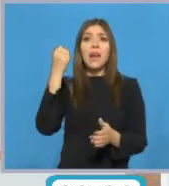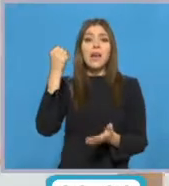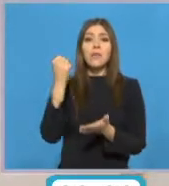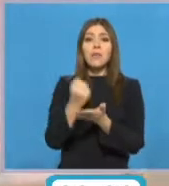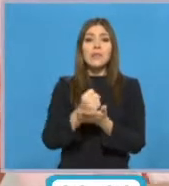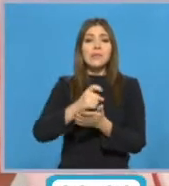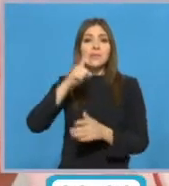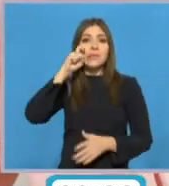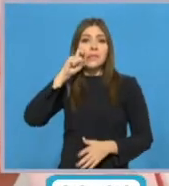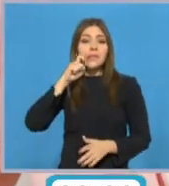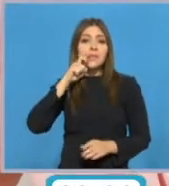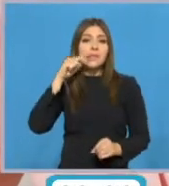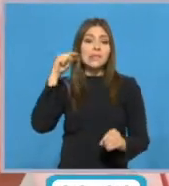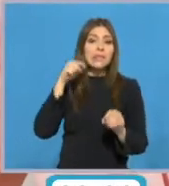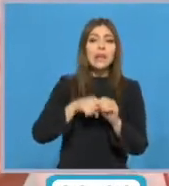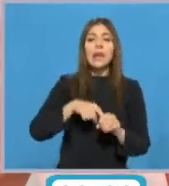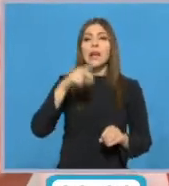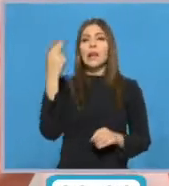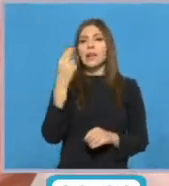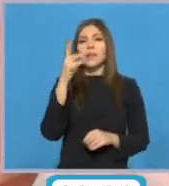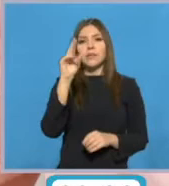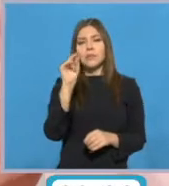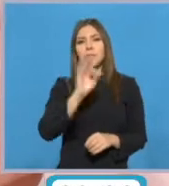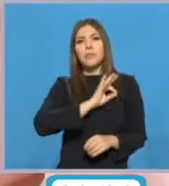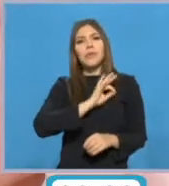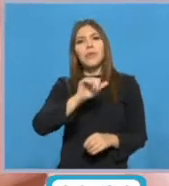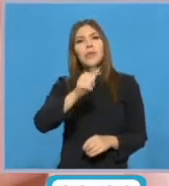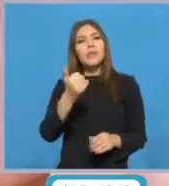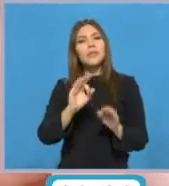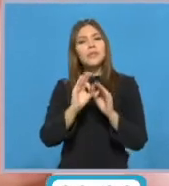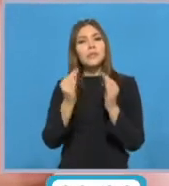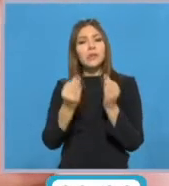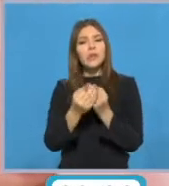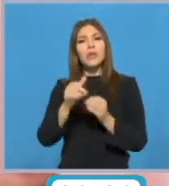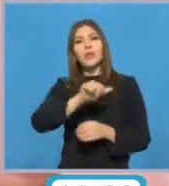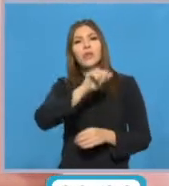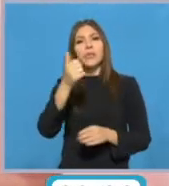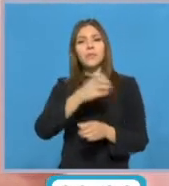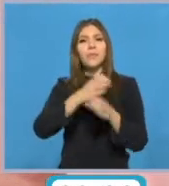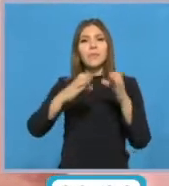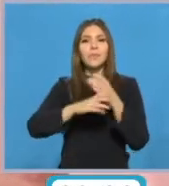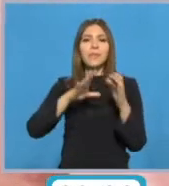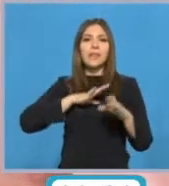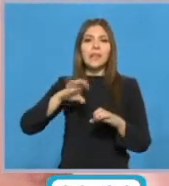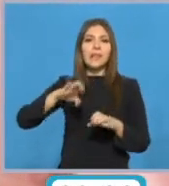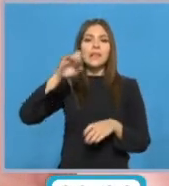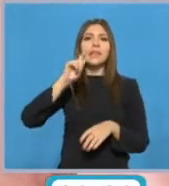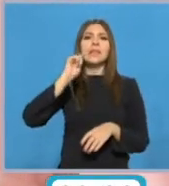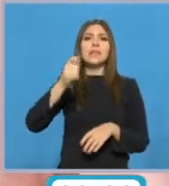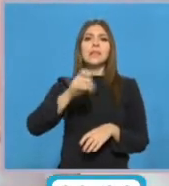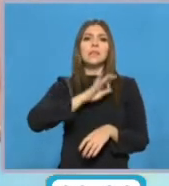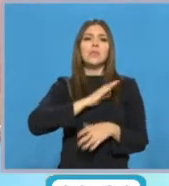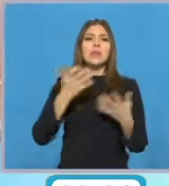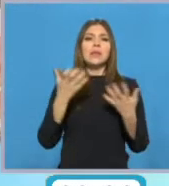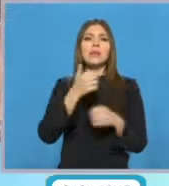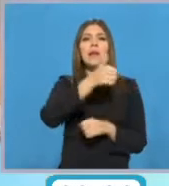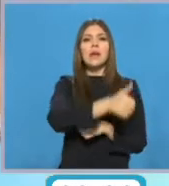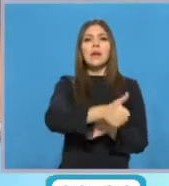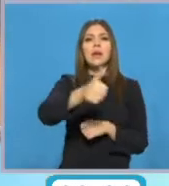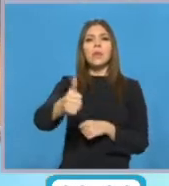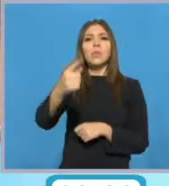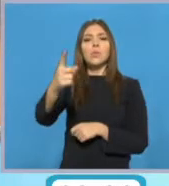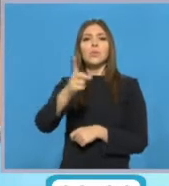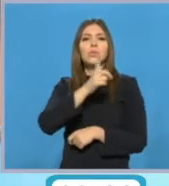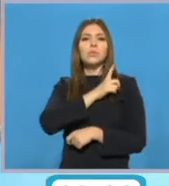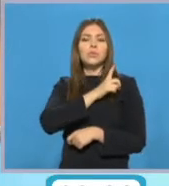necesariamente penetraciones como tal. Otro gran mito que hay para todas las edades, y más si hablamos de la tercera edad, es la masturbación. Pero para muchos